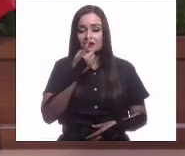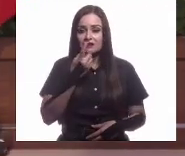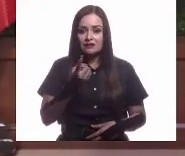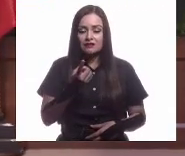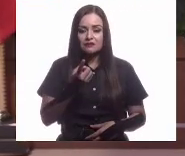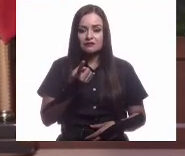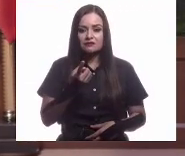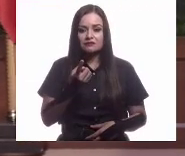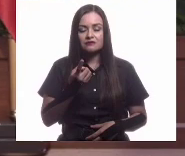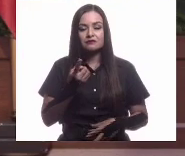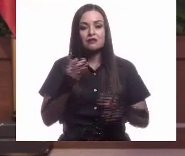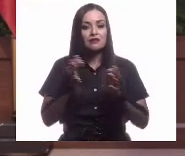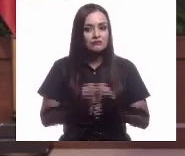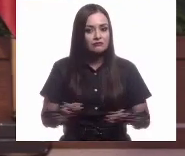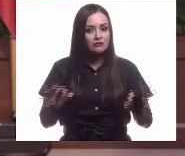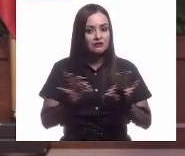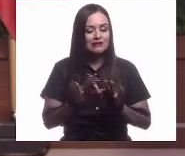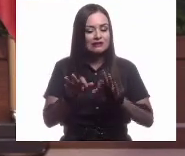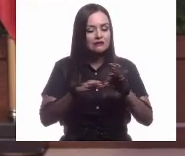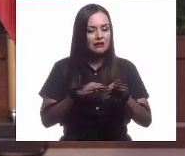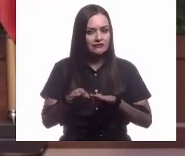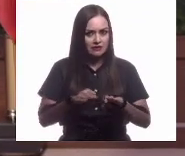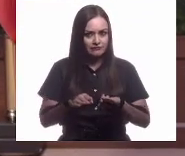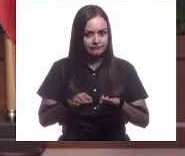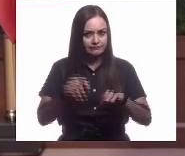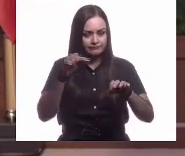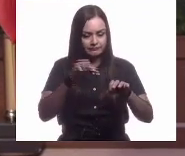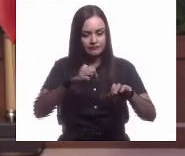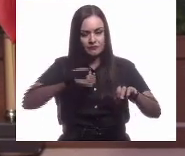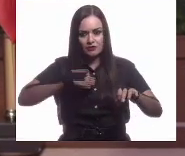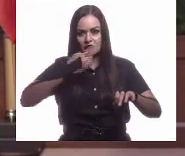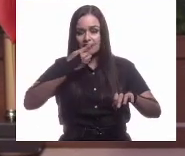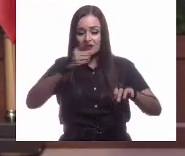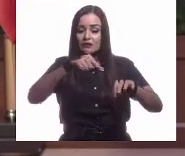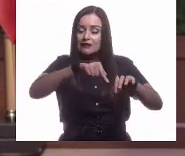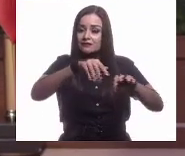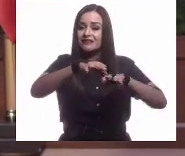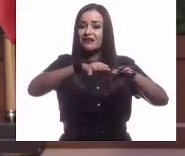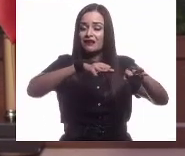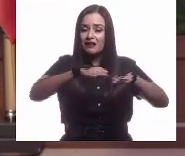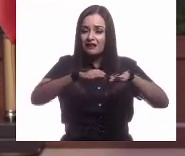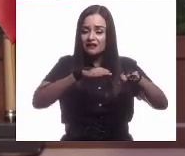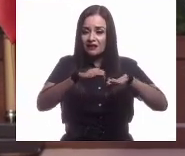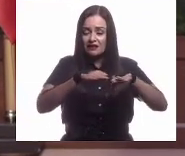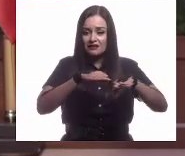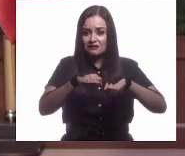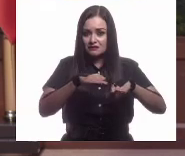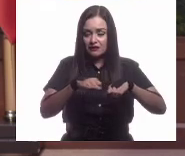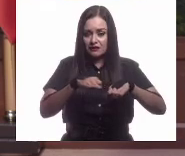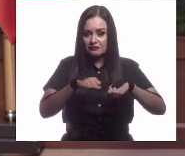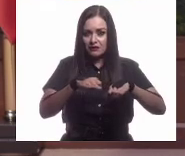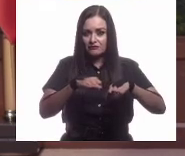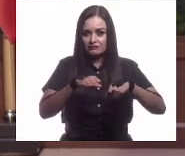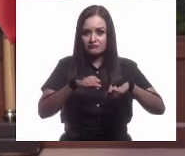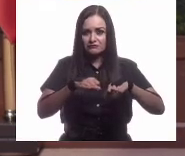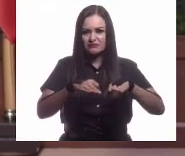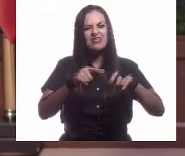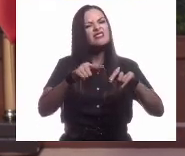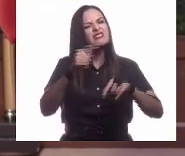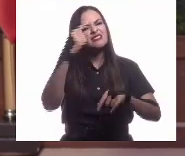importancia del empleo. Y les he dicho que es la mejor política social y me sostengo en ello. Pero ¿para qué